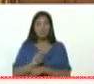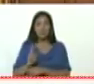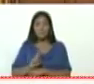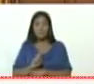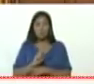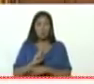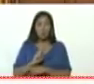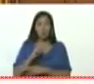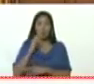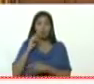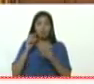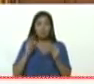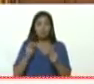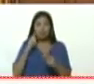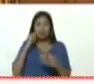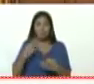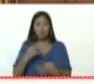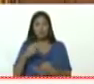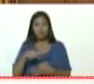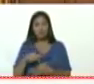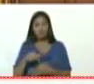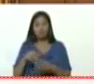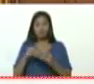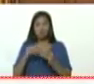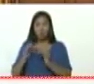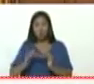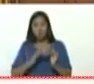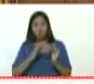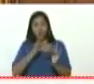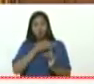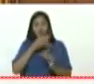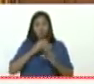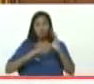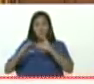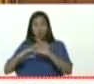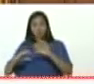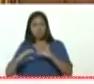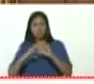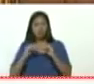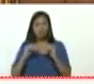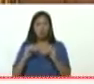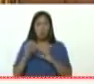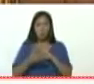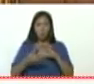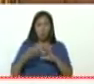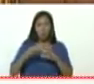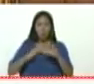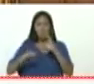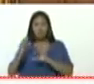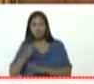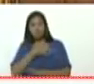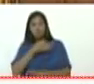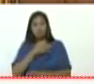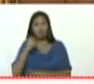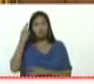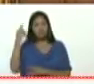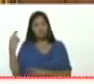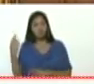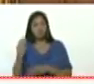hizo la gran realidad de los medios de comunicación y del fenómeno de la comunicación social. Y es la reflexión que yo le